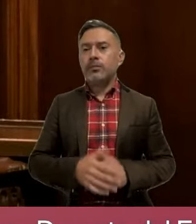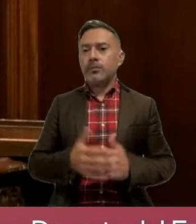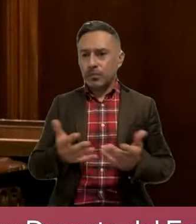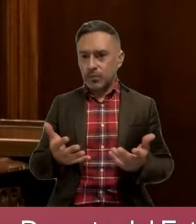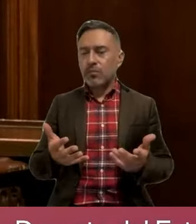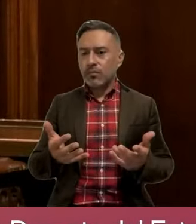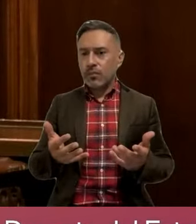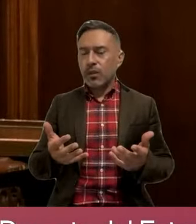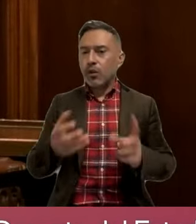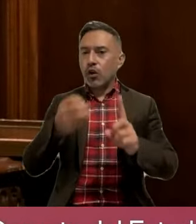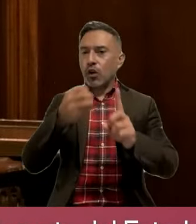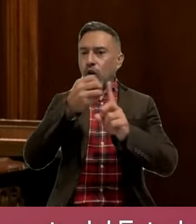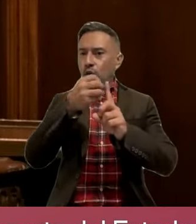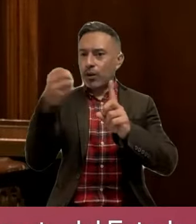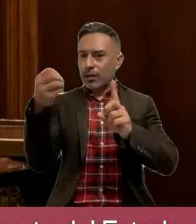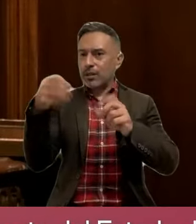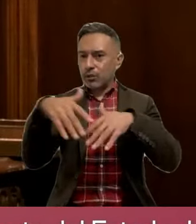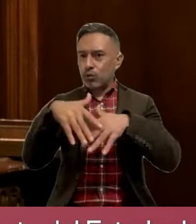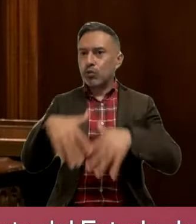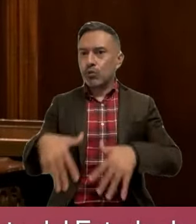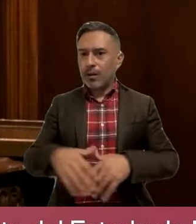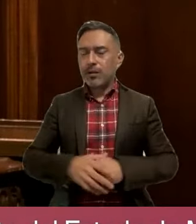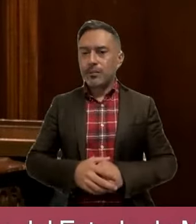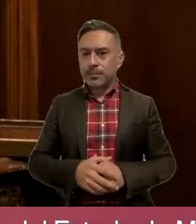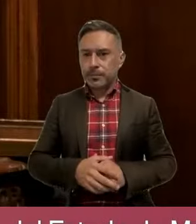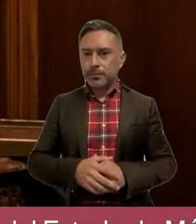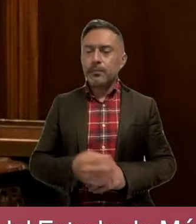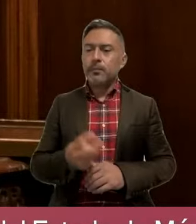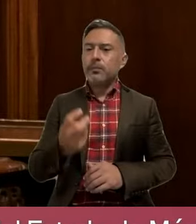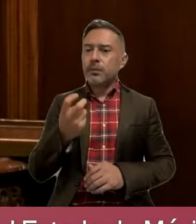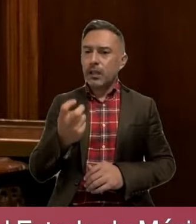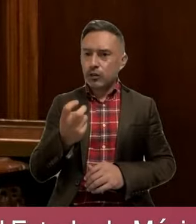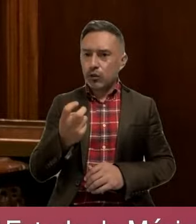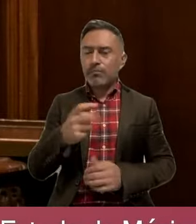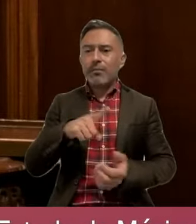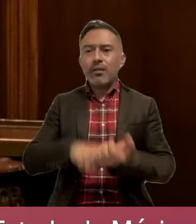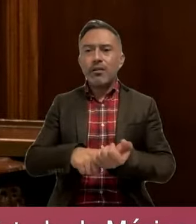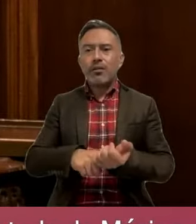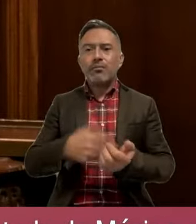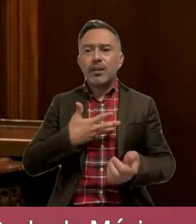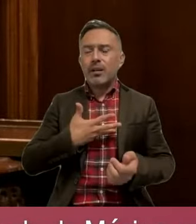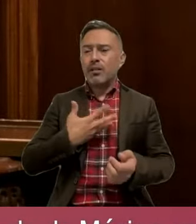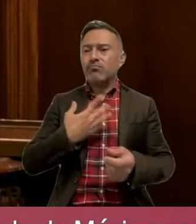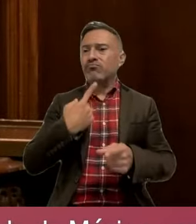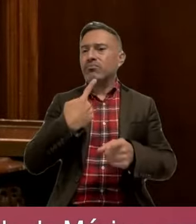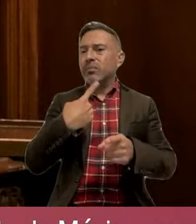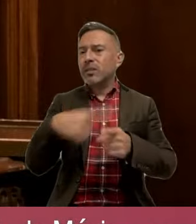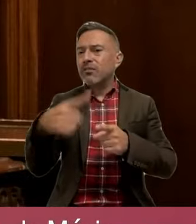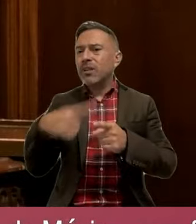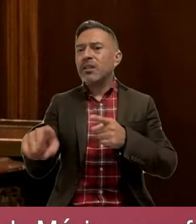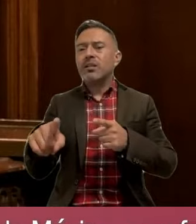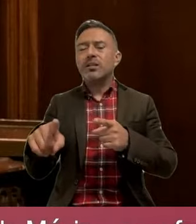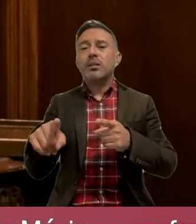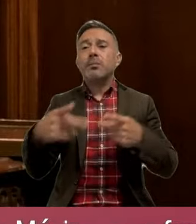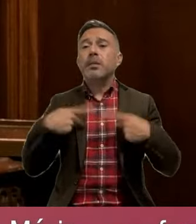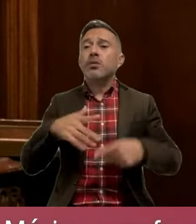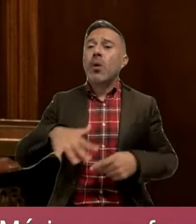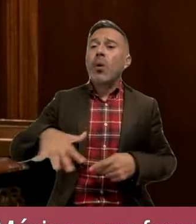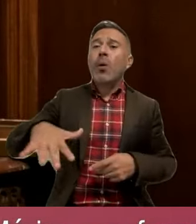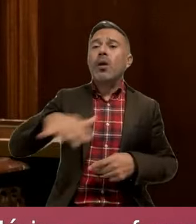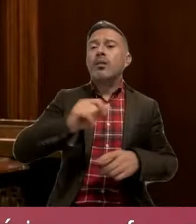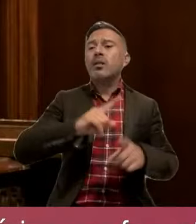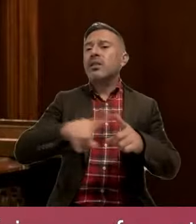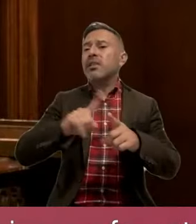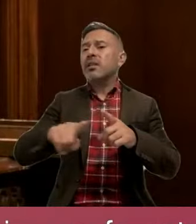estructurales y que se manifiestan en muchos ámbitos de nuestra sociedad y